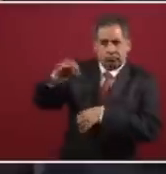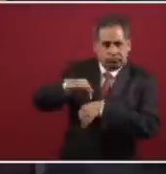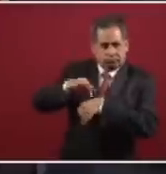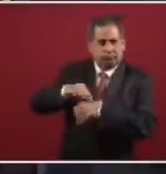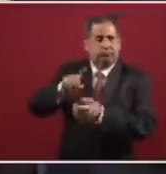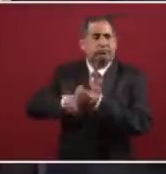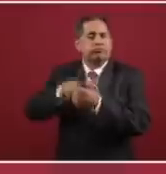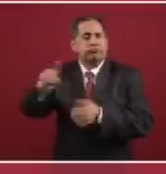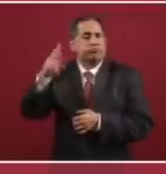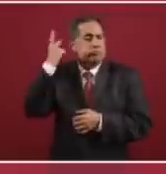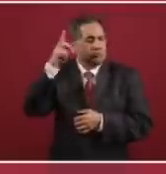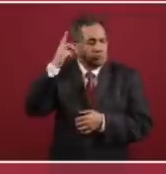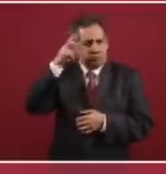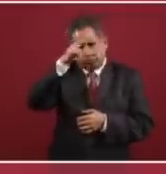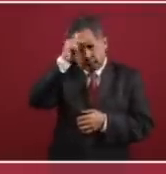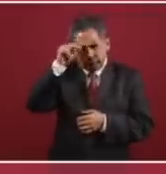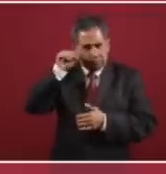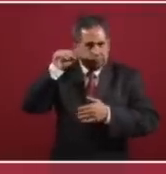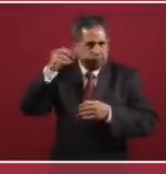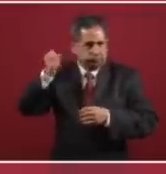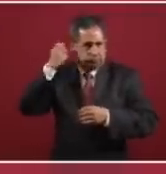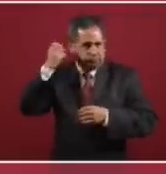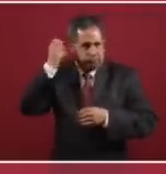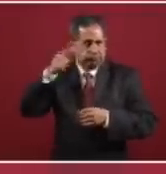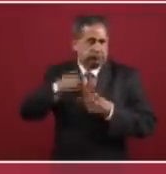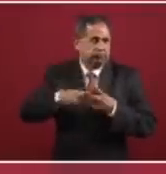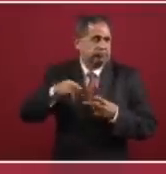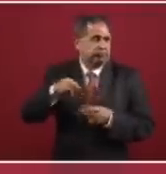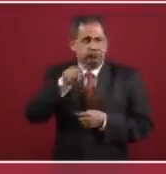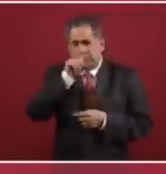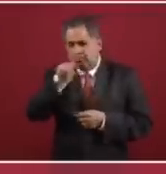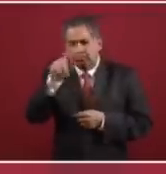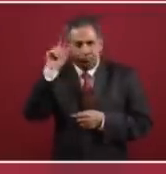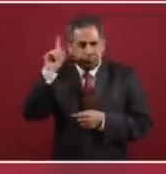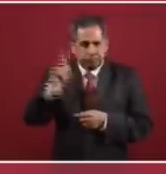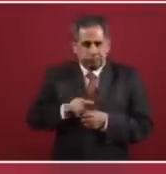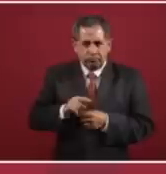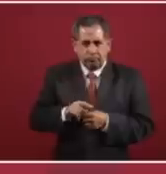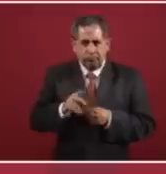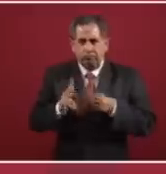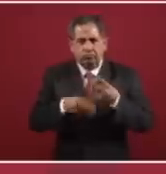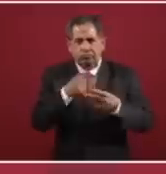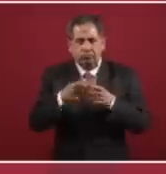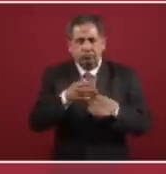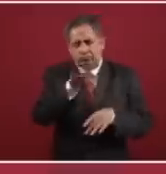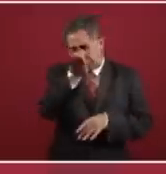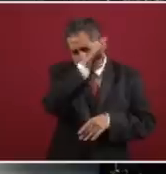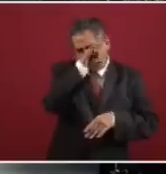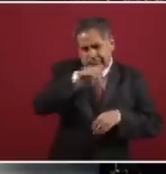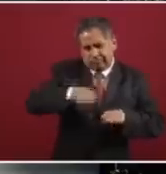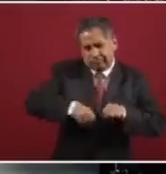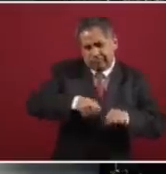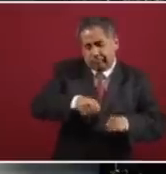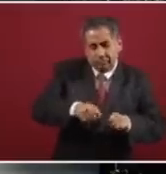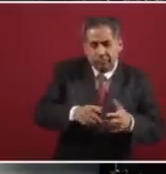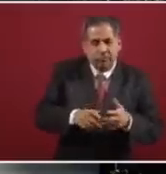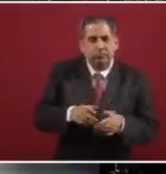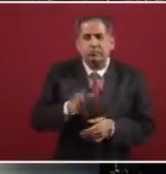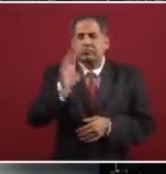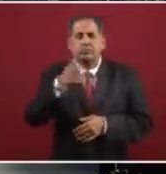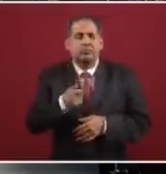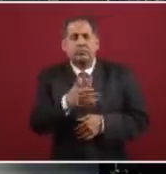y Nayarit, Jalisco, Zacatecas, ya no hablaba yo del elefante reumático, sino del toro